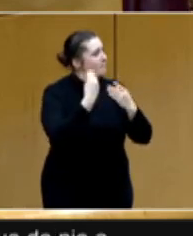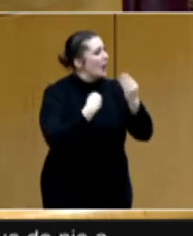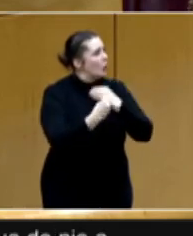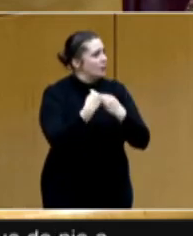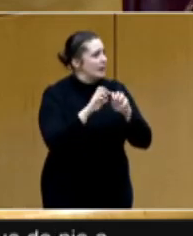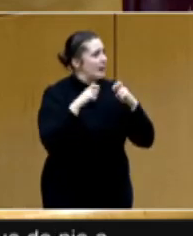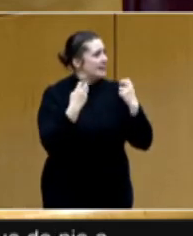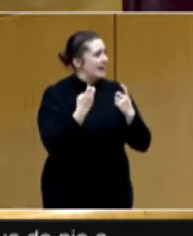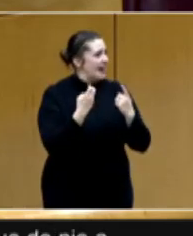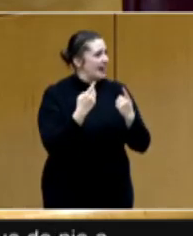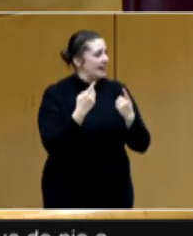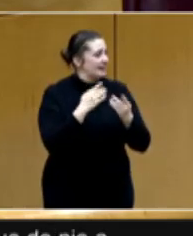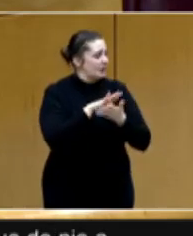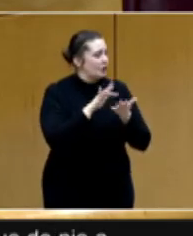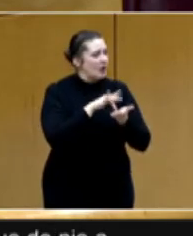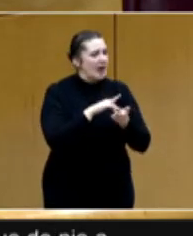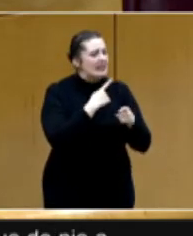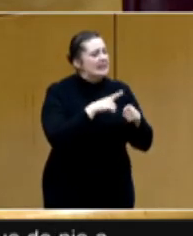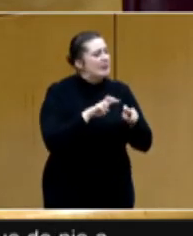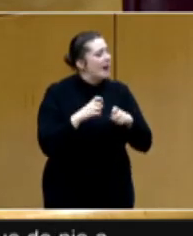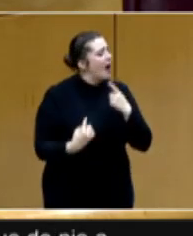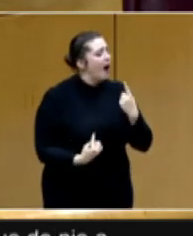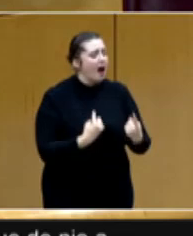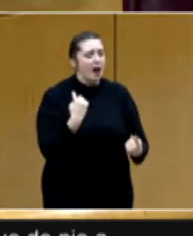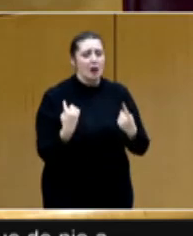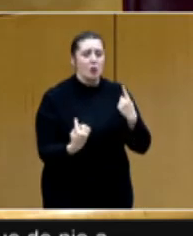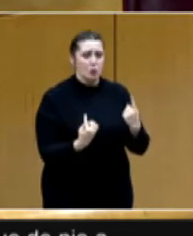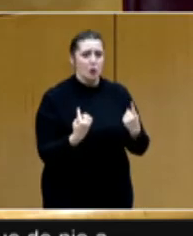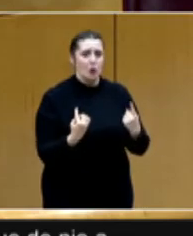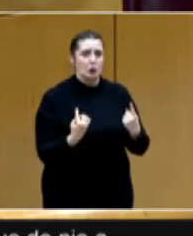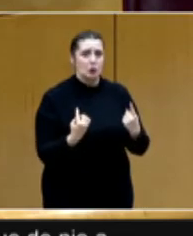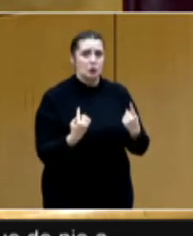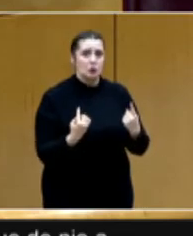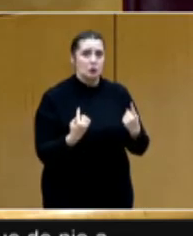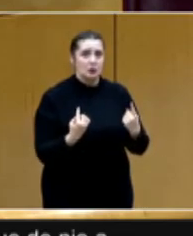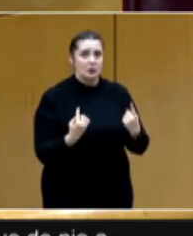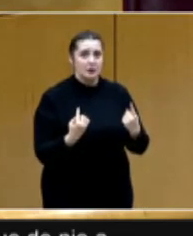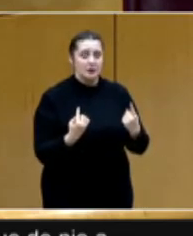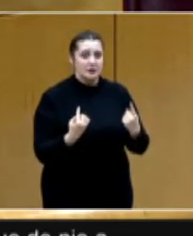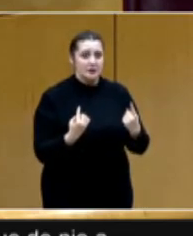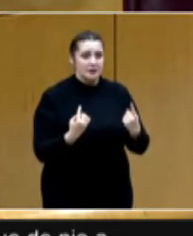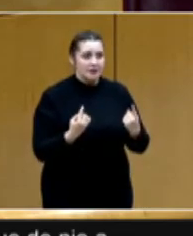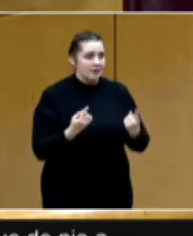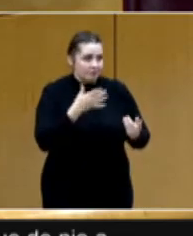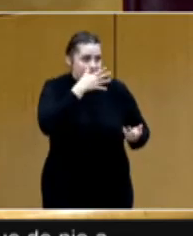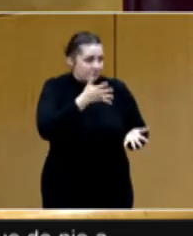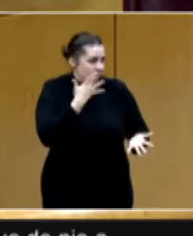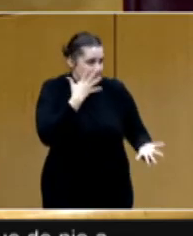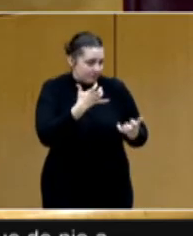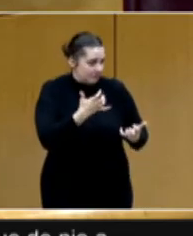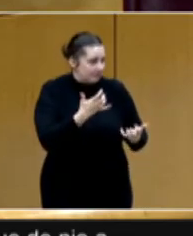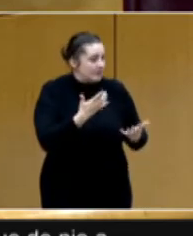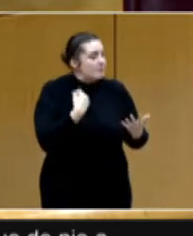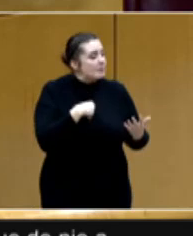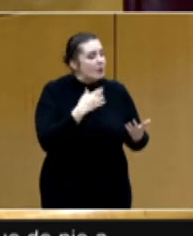hay una serie de cuestiones que que han quedado han quedado expuestas incluso algunas de ellas